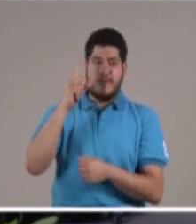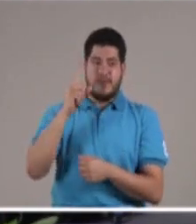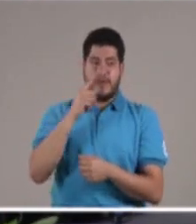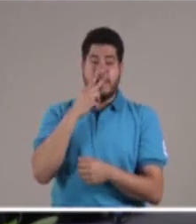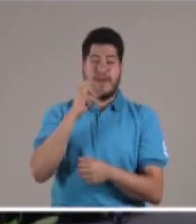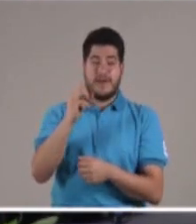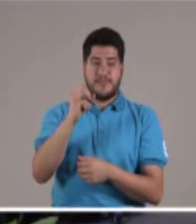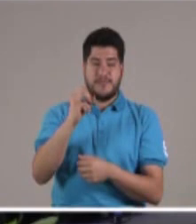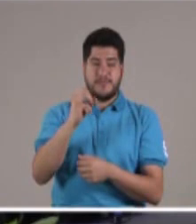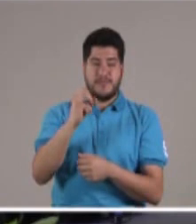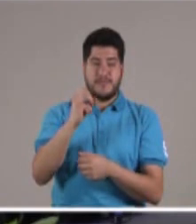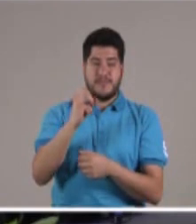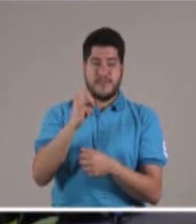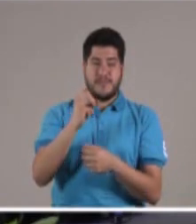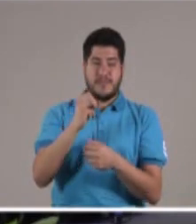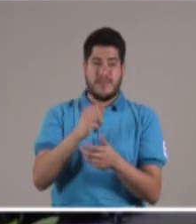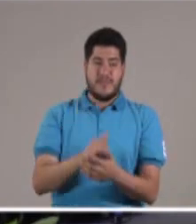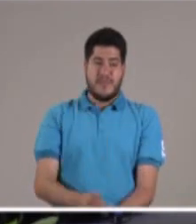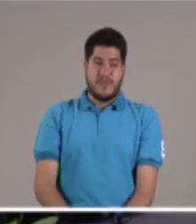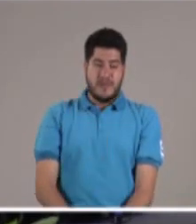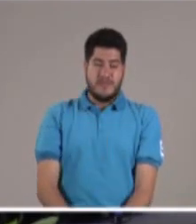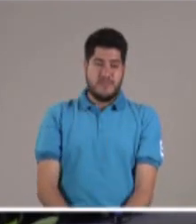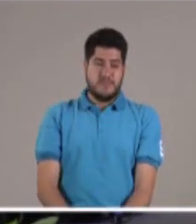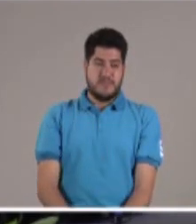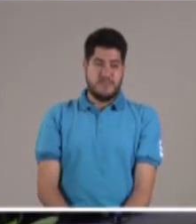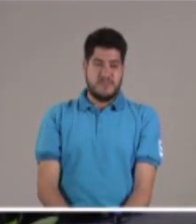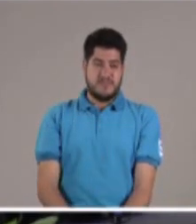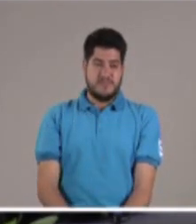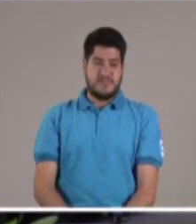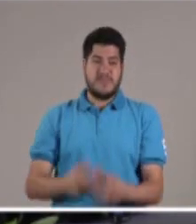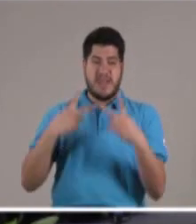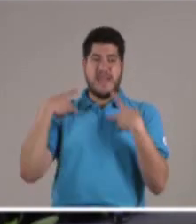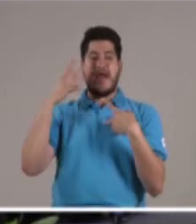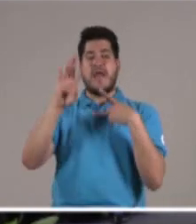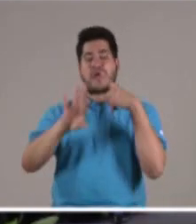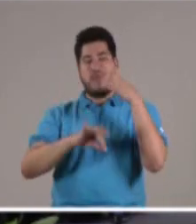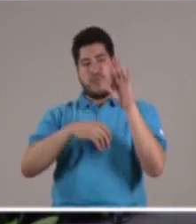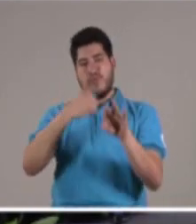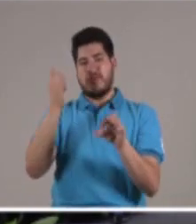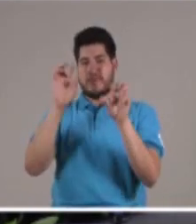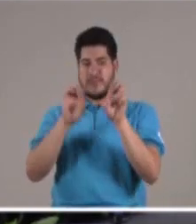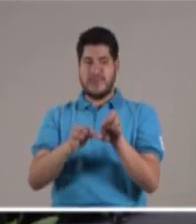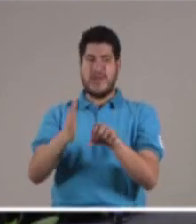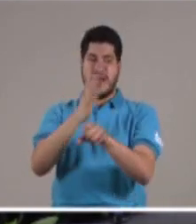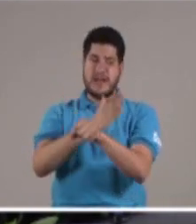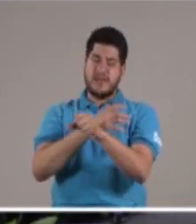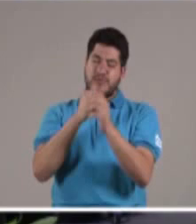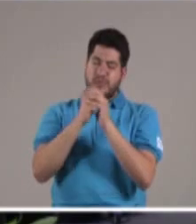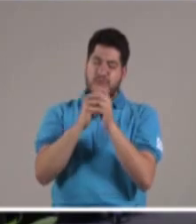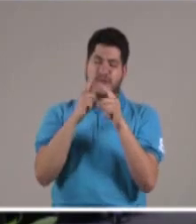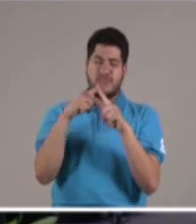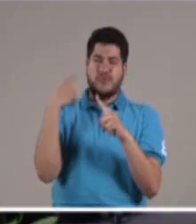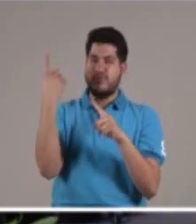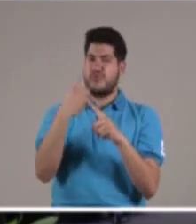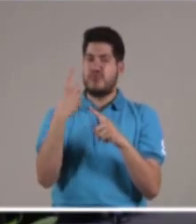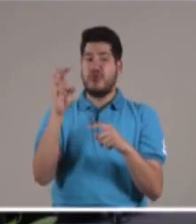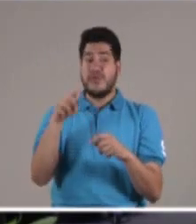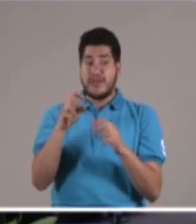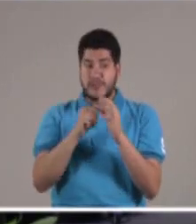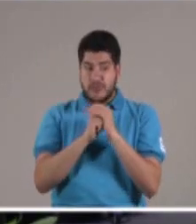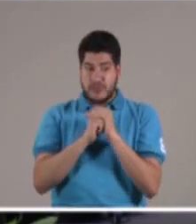me ayudas a para orar por él si hay alguien más antes de orar por todo lo que tenemos que orar